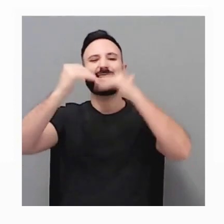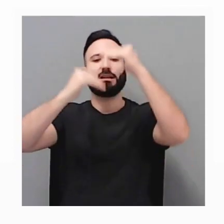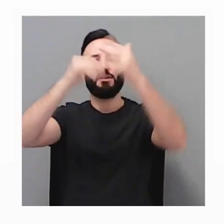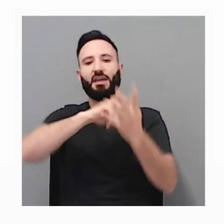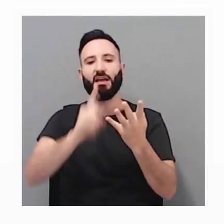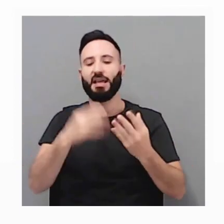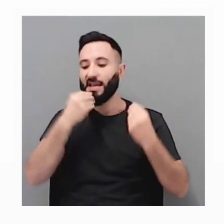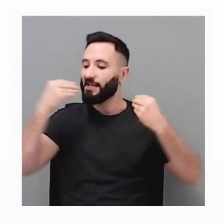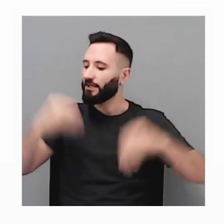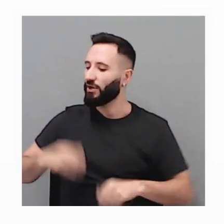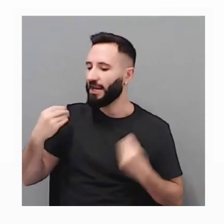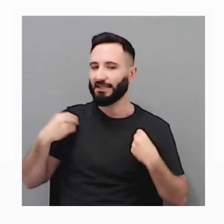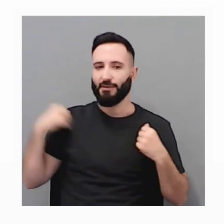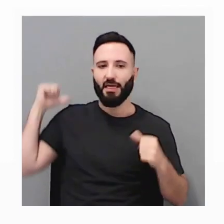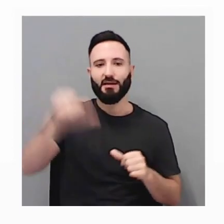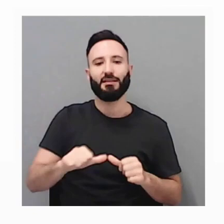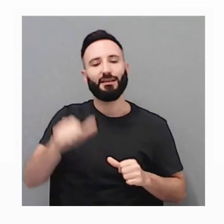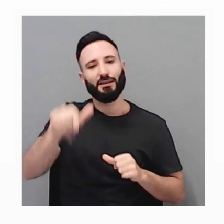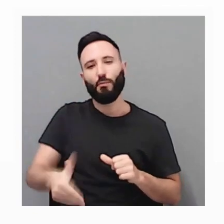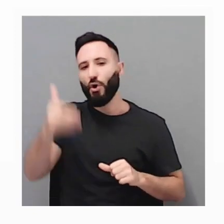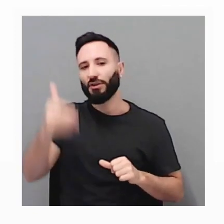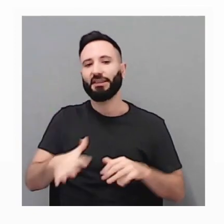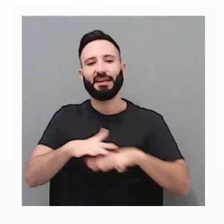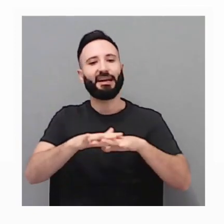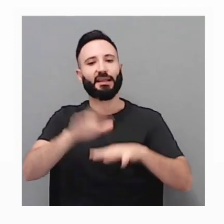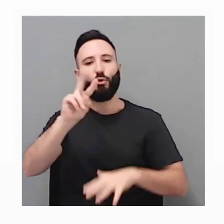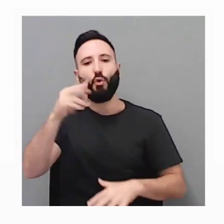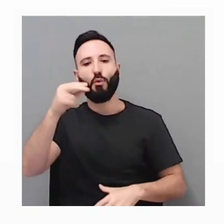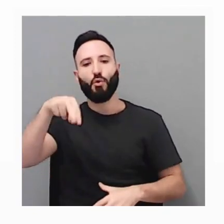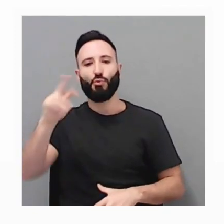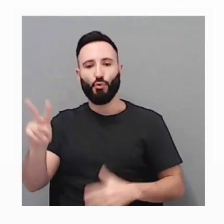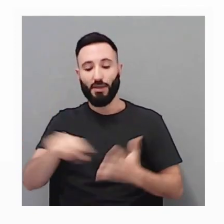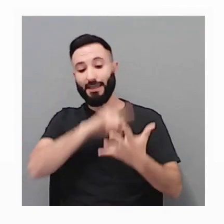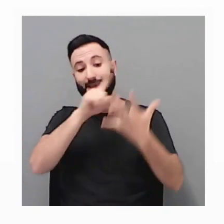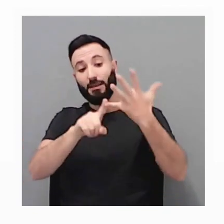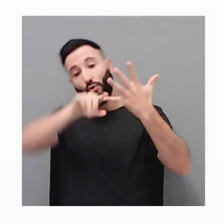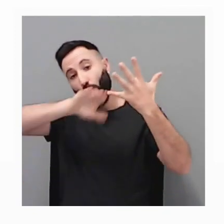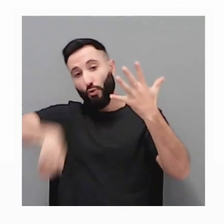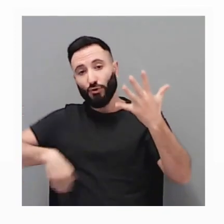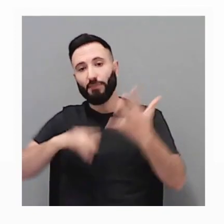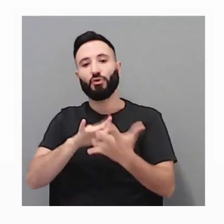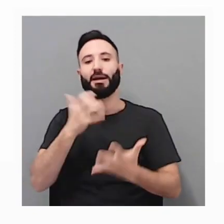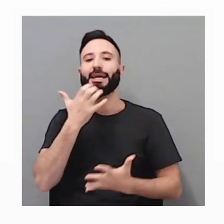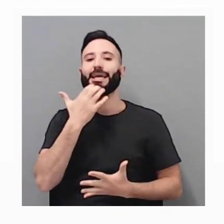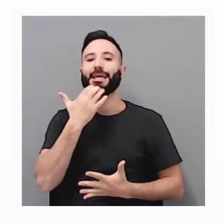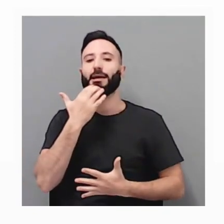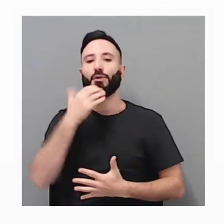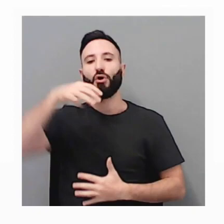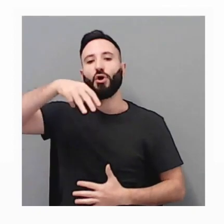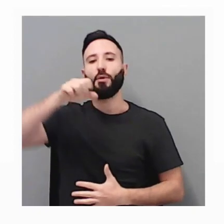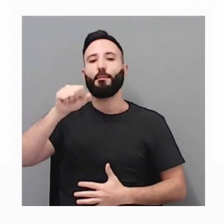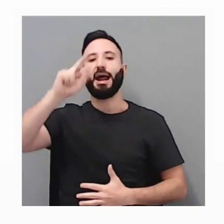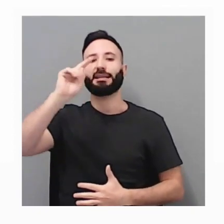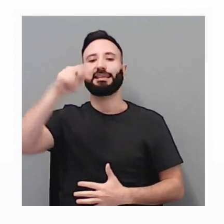que son muy importantes en el reto Ubuntu, y terminamos con el ejemplo de Martin Luther King